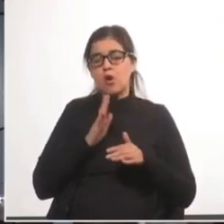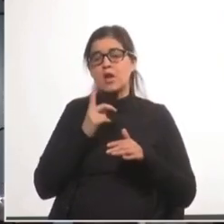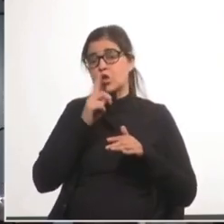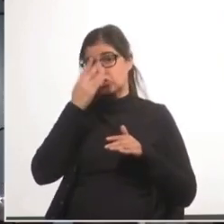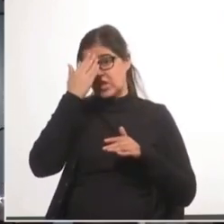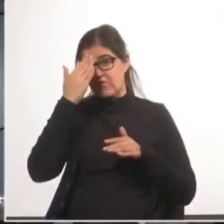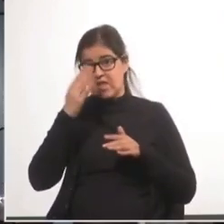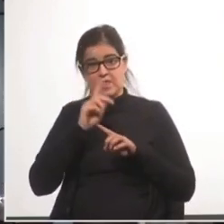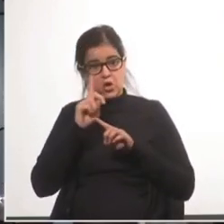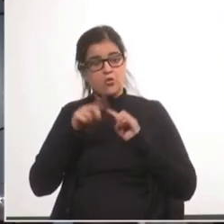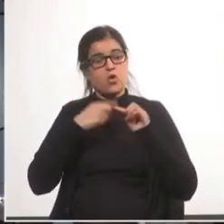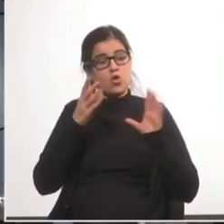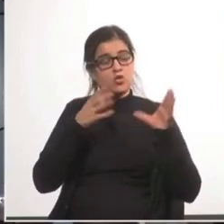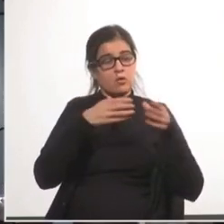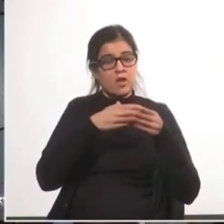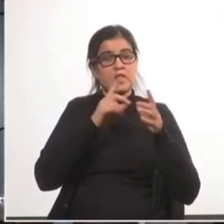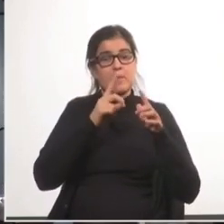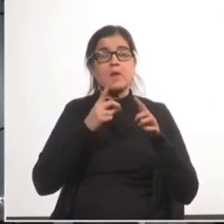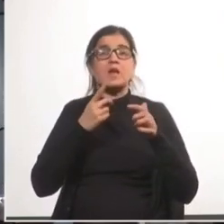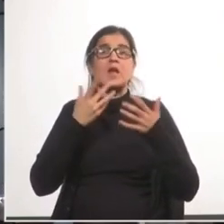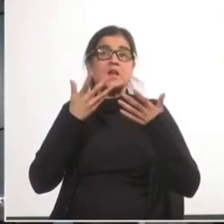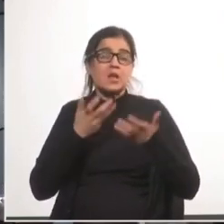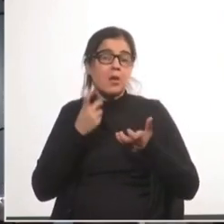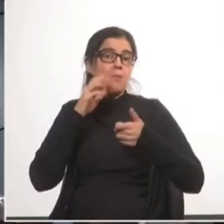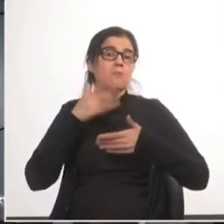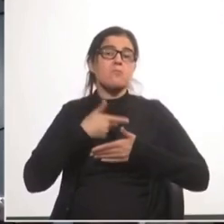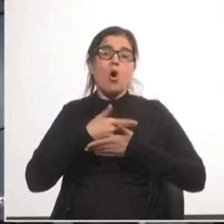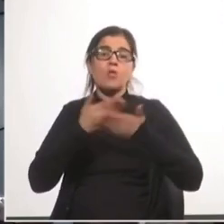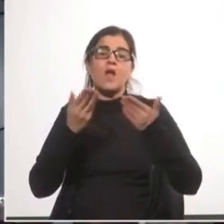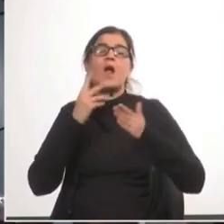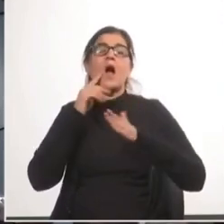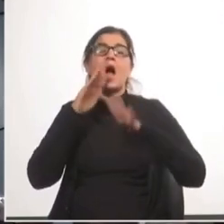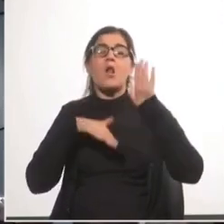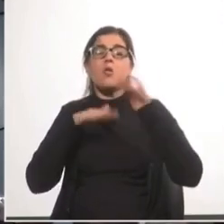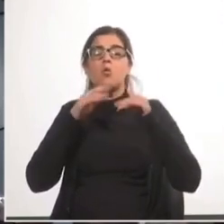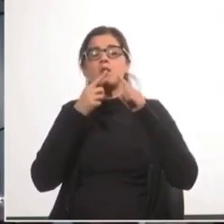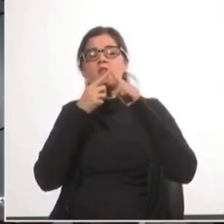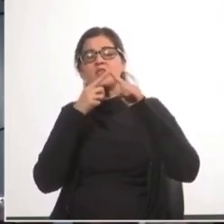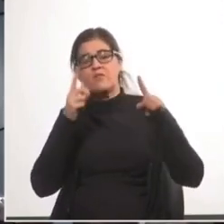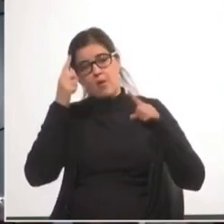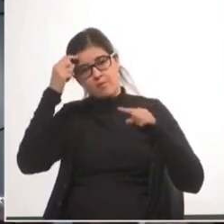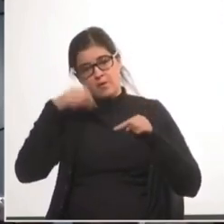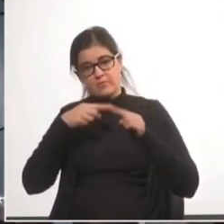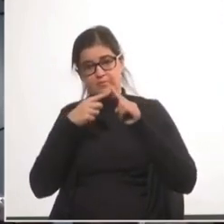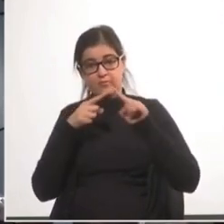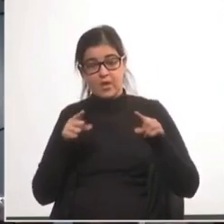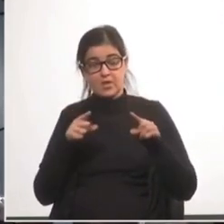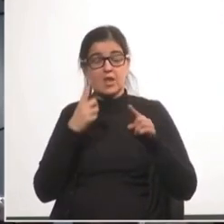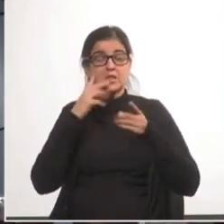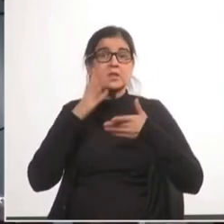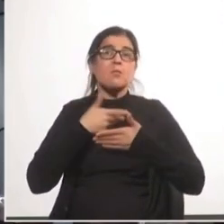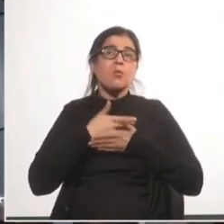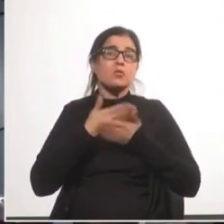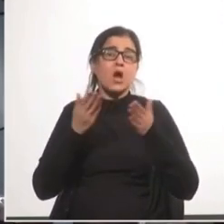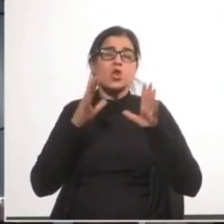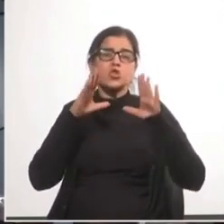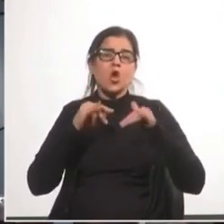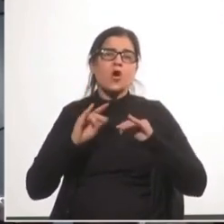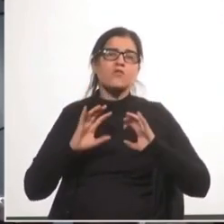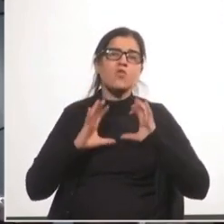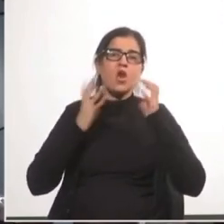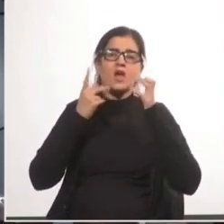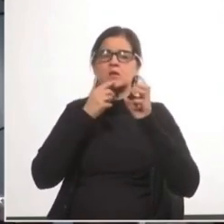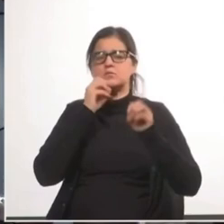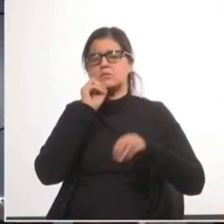del Frente Amplio que osaron mostrar alguna diferencia. Desplegaron toda su